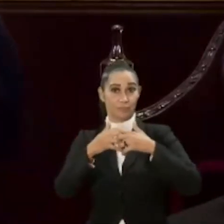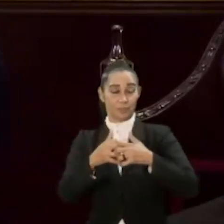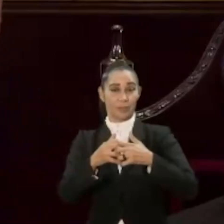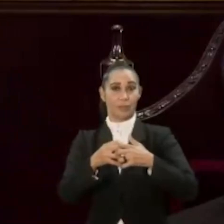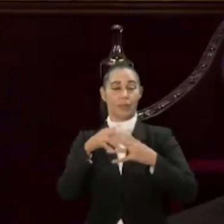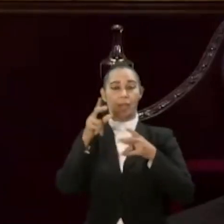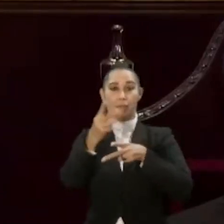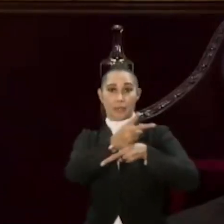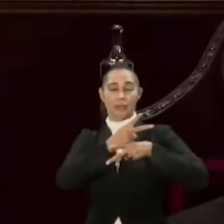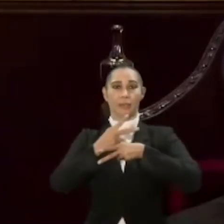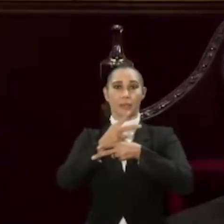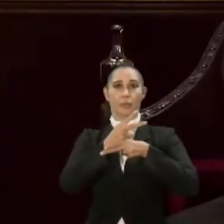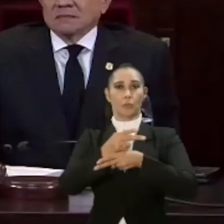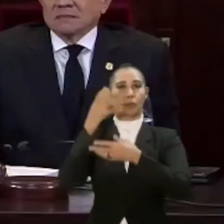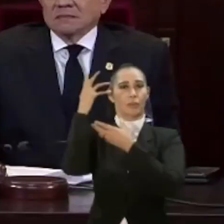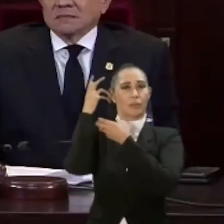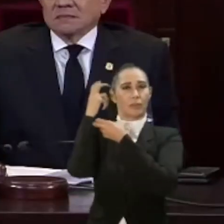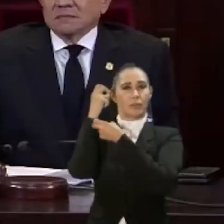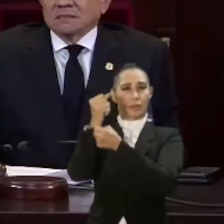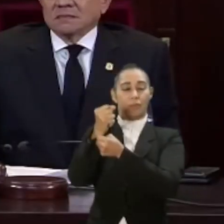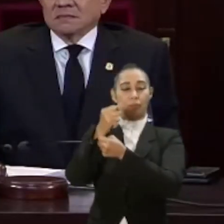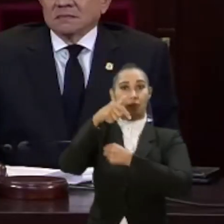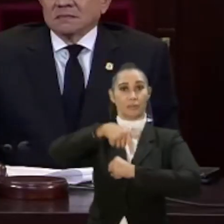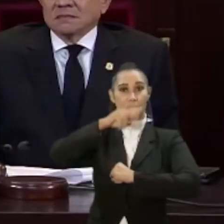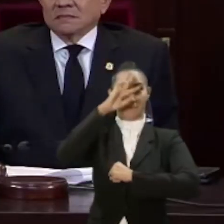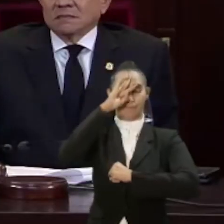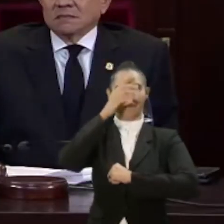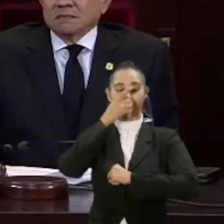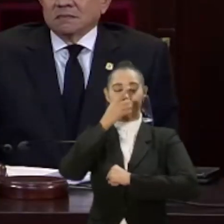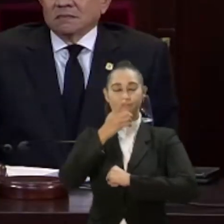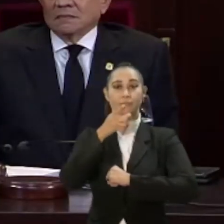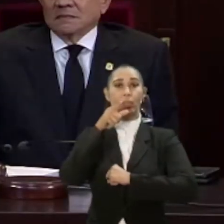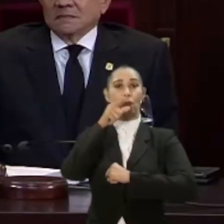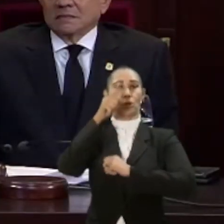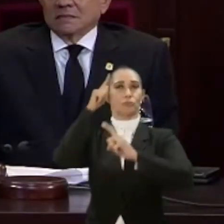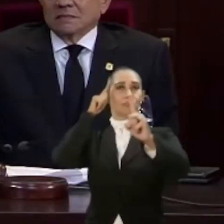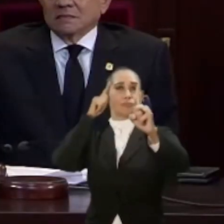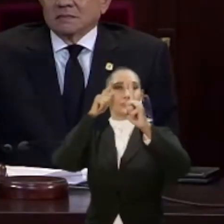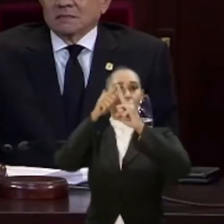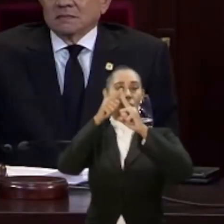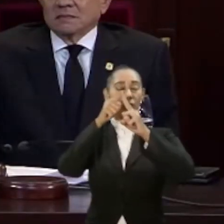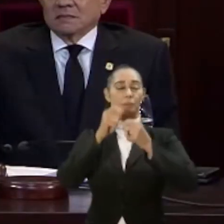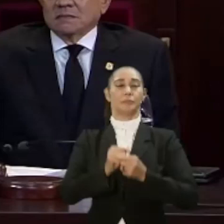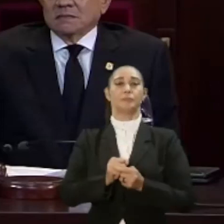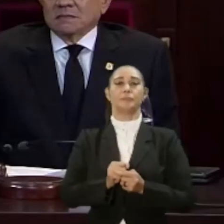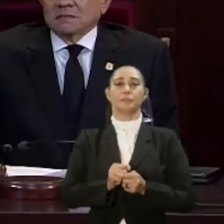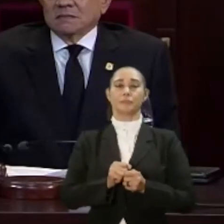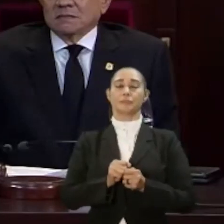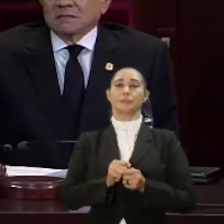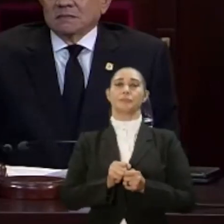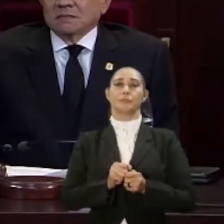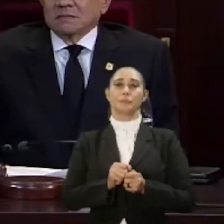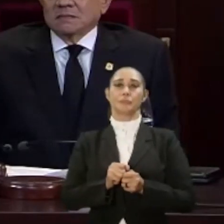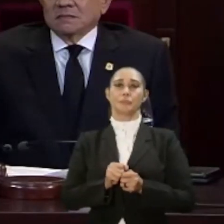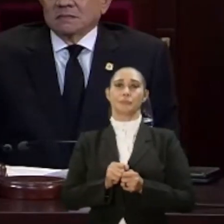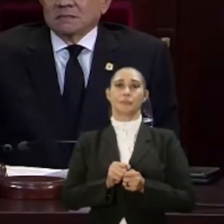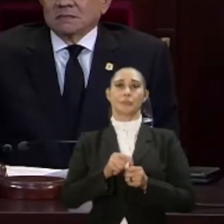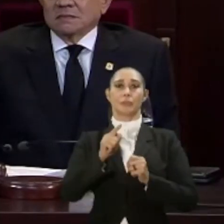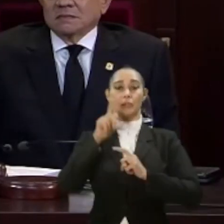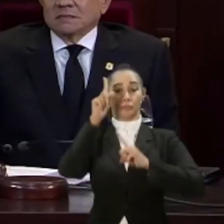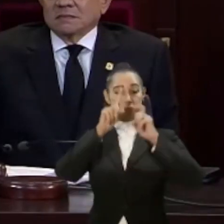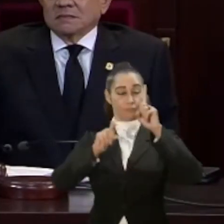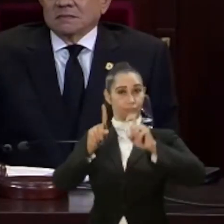que proteja y dé confianza al pueblo dominicano. Y uno de esos objetivos estratégicos que generan un amplio